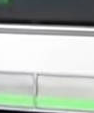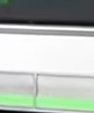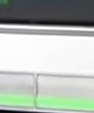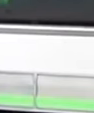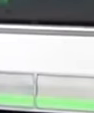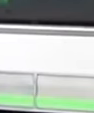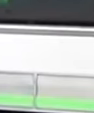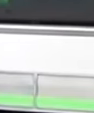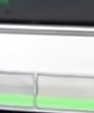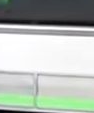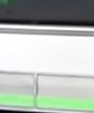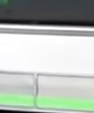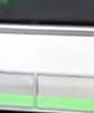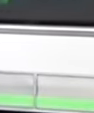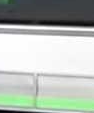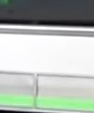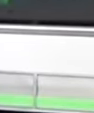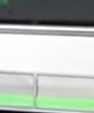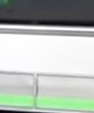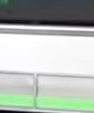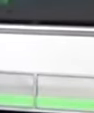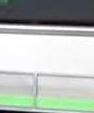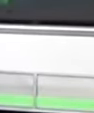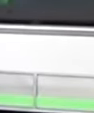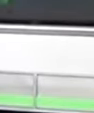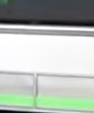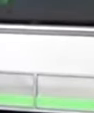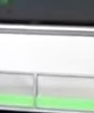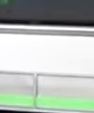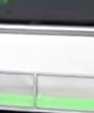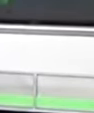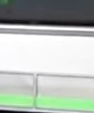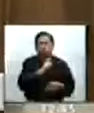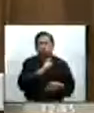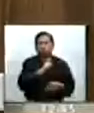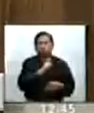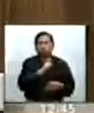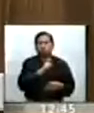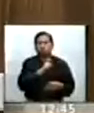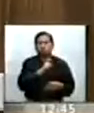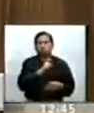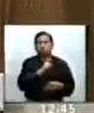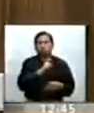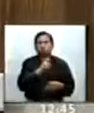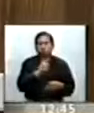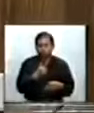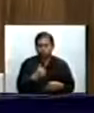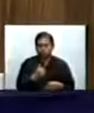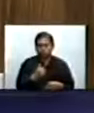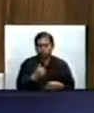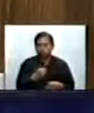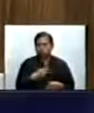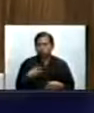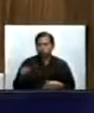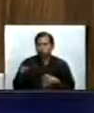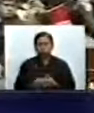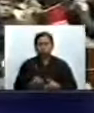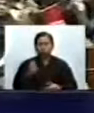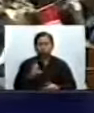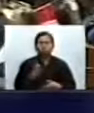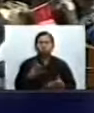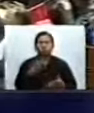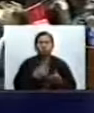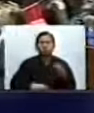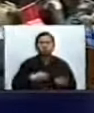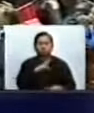mandatario destacaba importantes logros sociales y económicos. Vamos a ver. El presidente Evo Morales presentó su mensaje anual